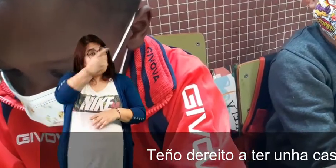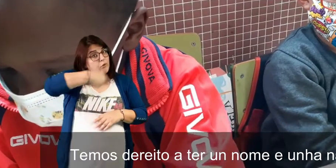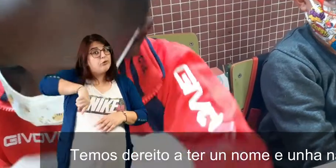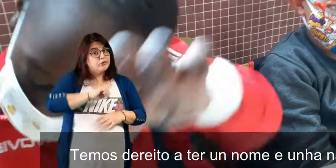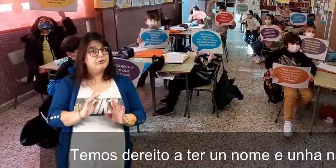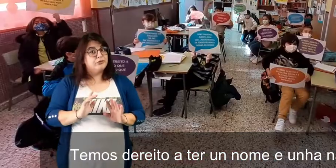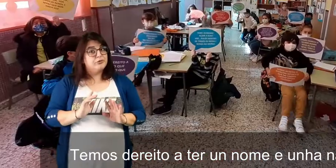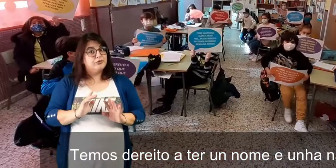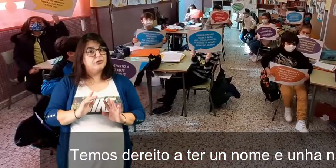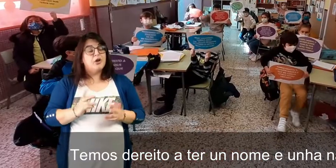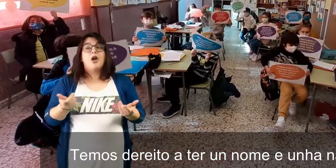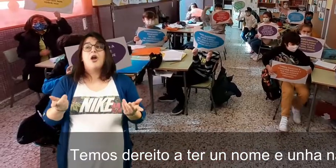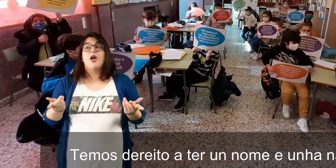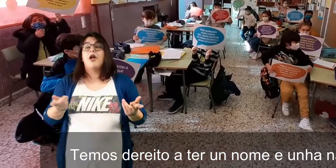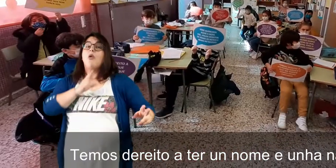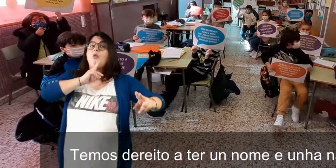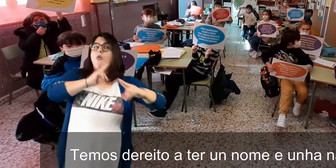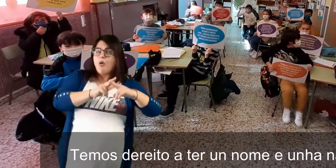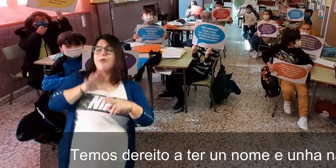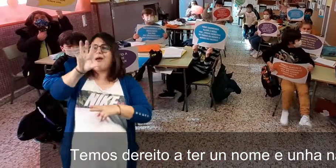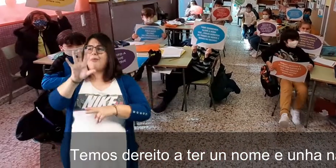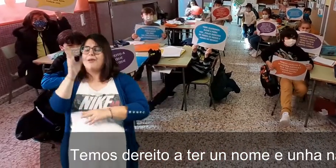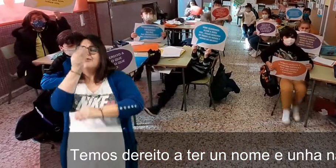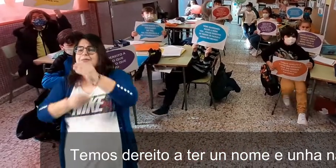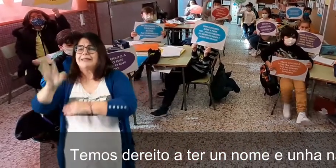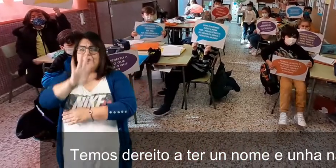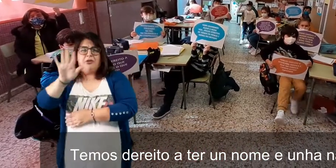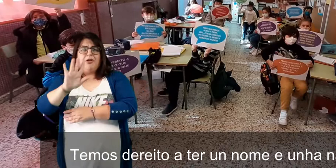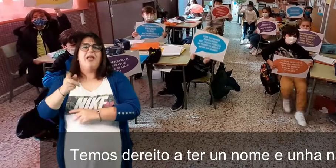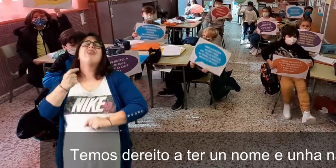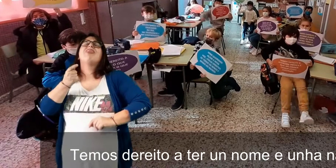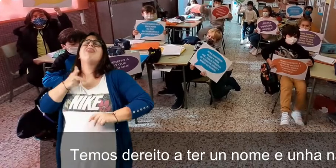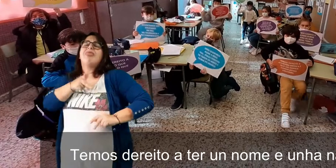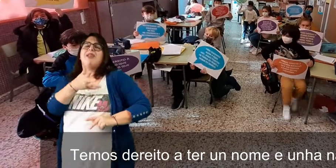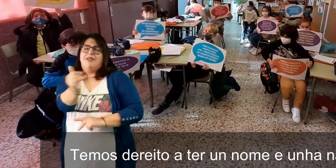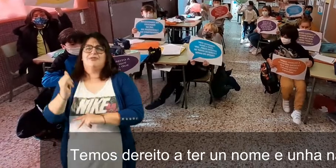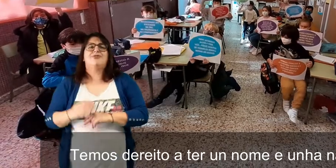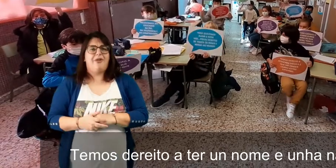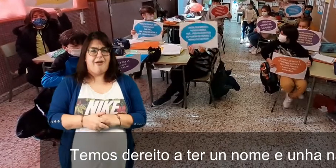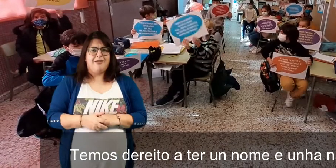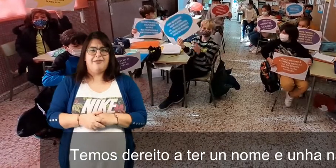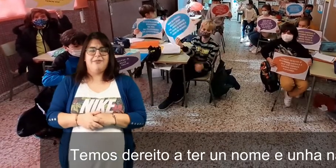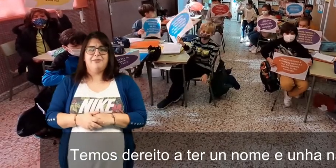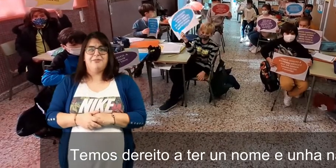casa. Tengo derecho a ser un hombre en mis